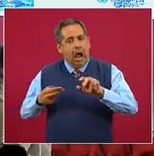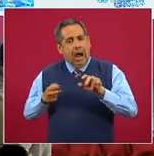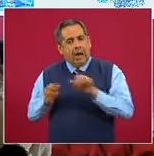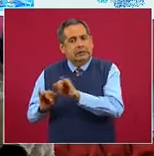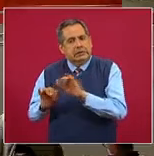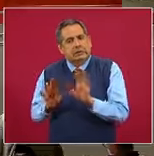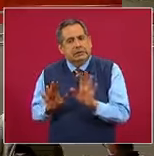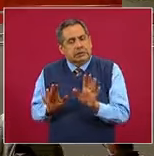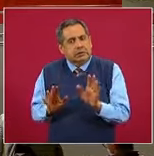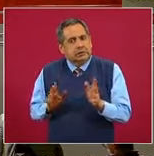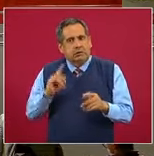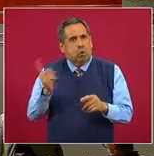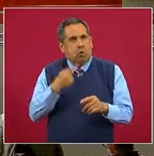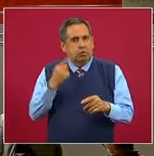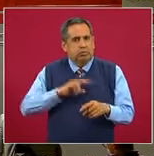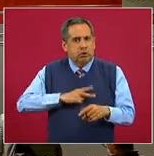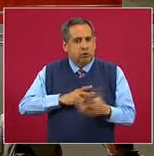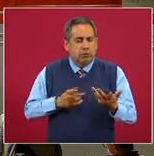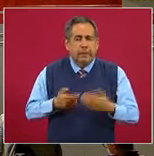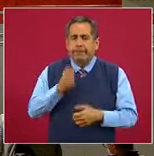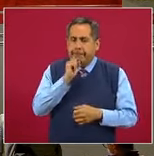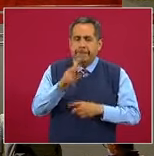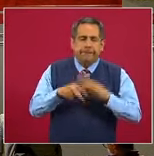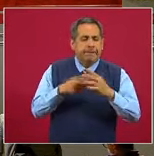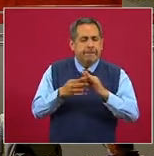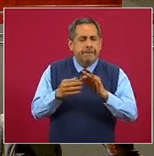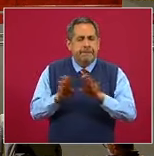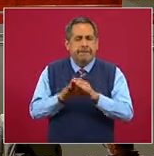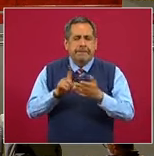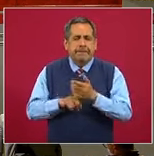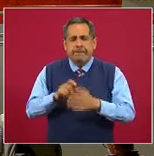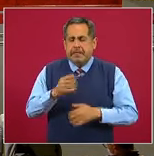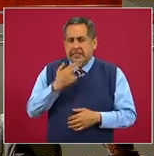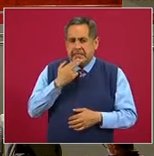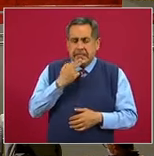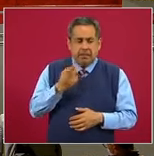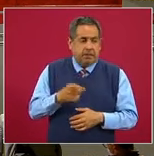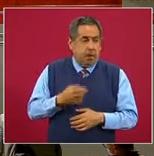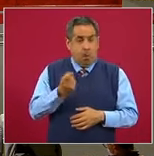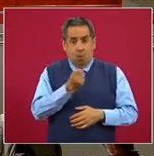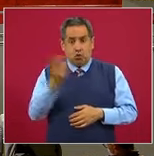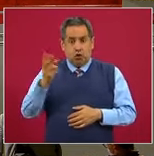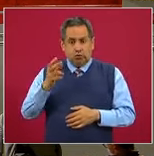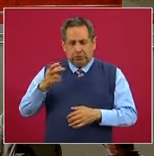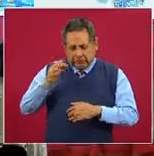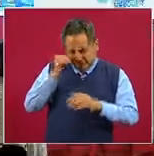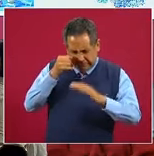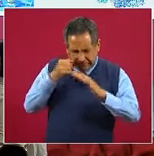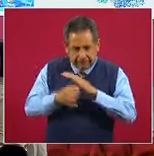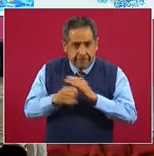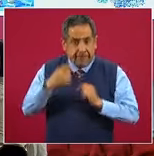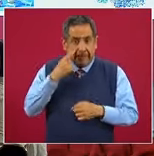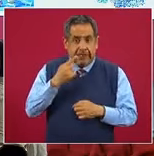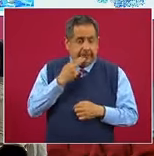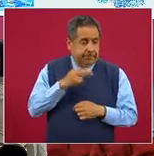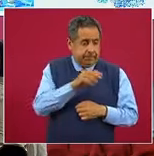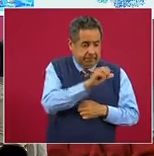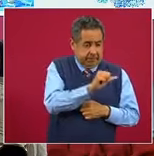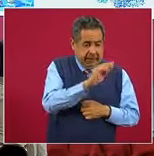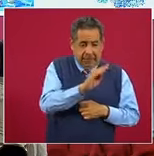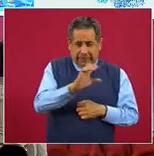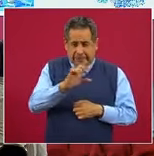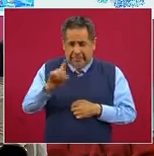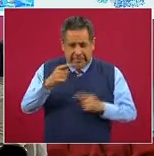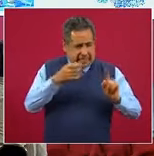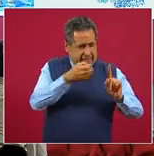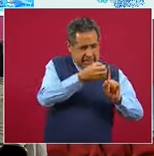Otra manera de poder utilizar este material genético es, muchos científicos ocupan este material genético para poder